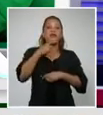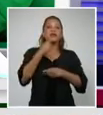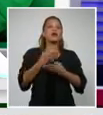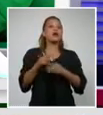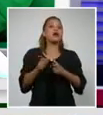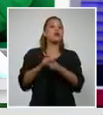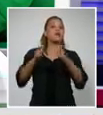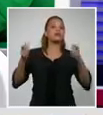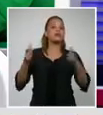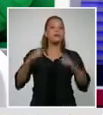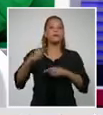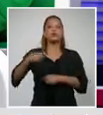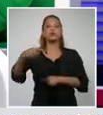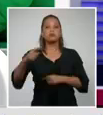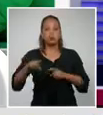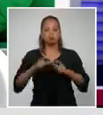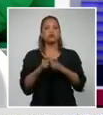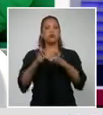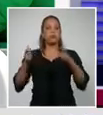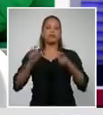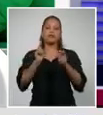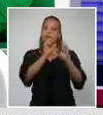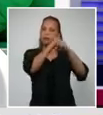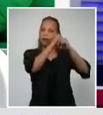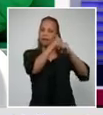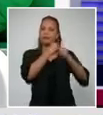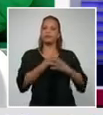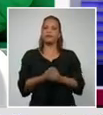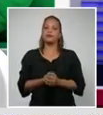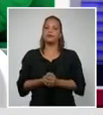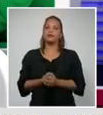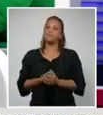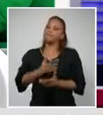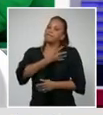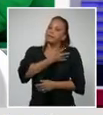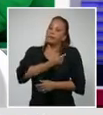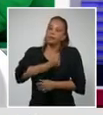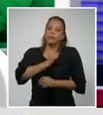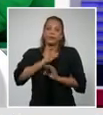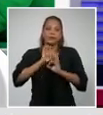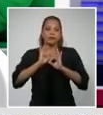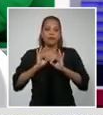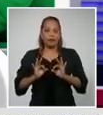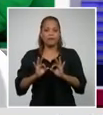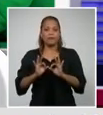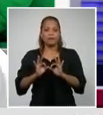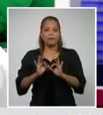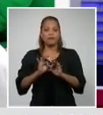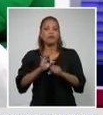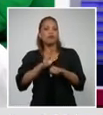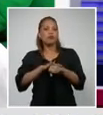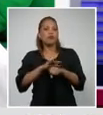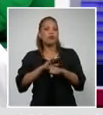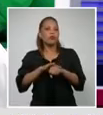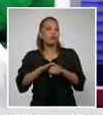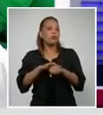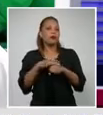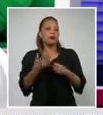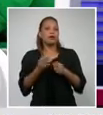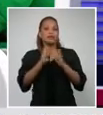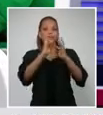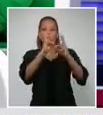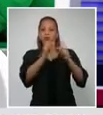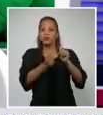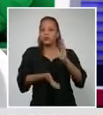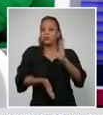próximos días. Y lamentablemente, y como consecuencia de la elevada transmisión de la